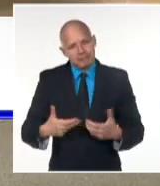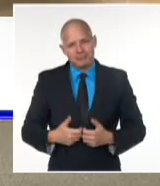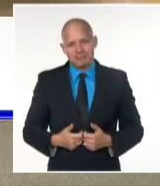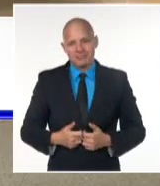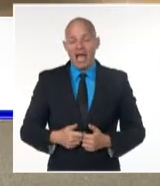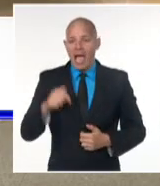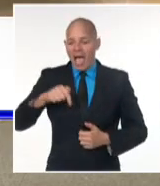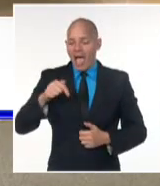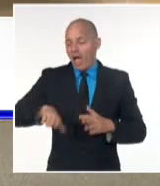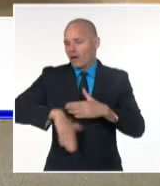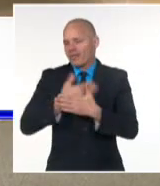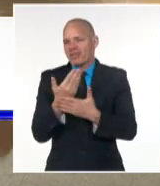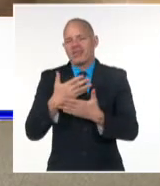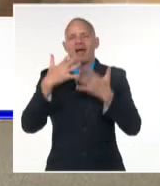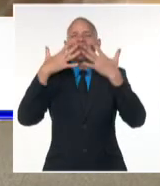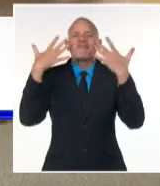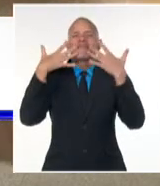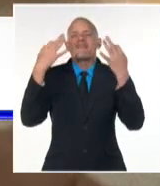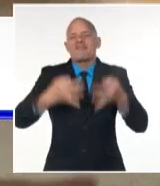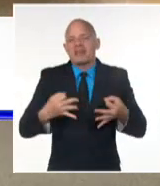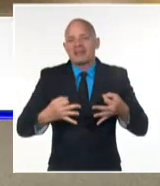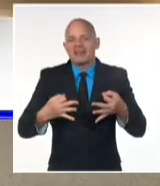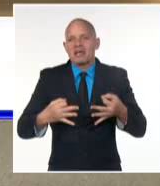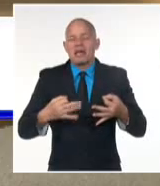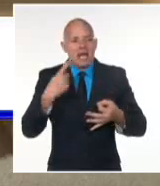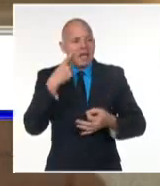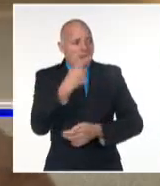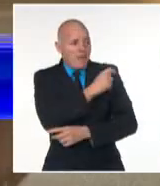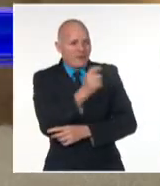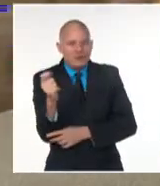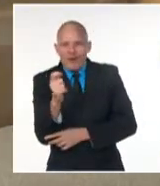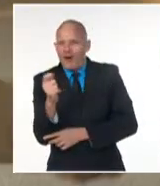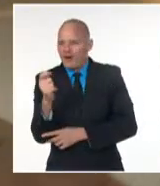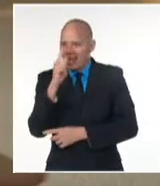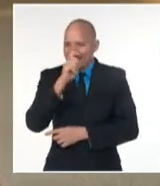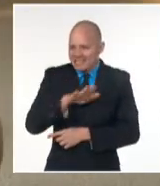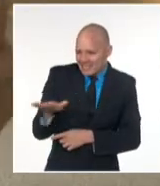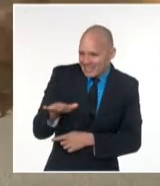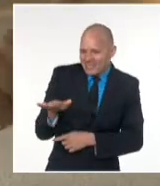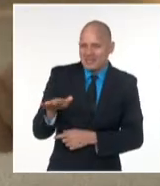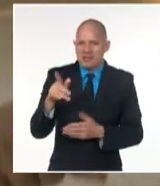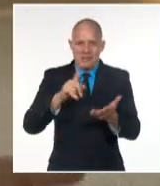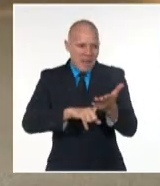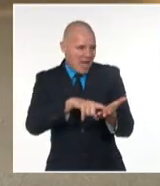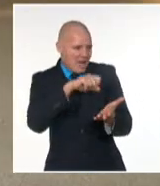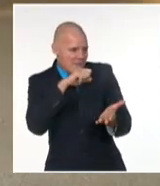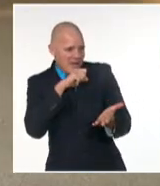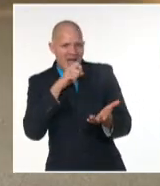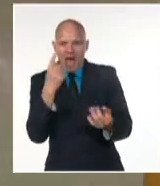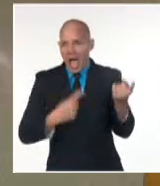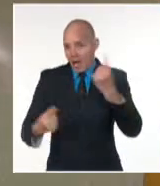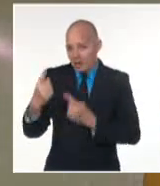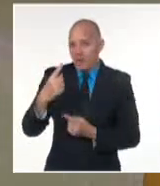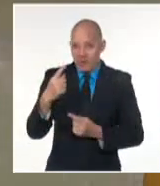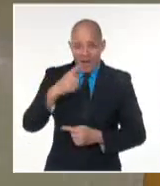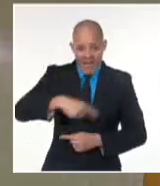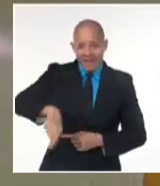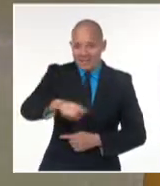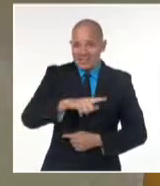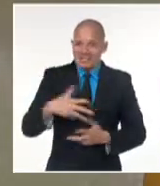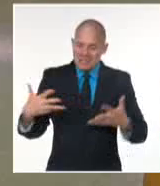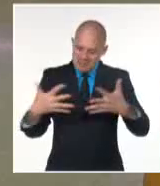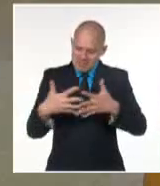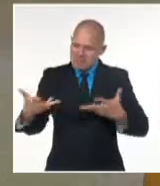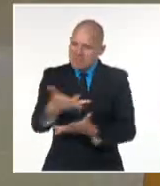felicidad y alegría el compartir con ese colectivo de maestros de niños algunos padres algunos egresados propios de la escuela participó la